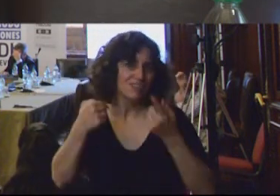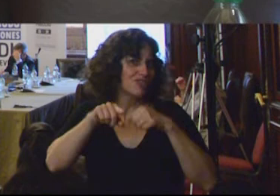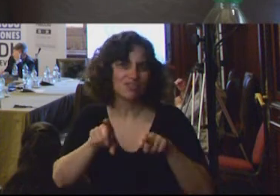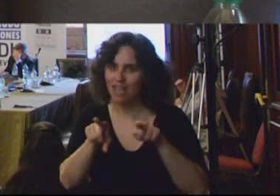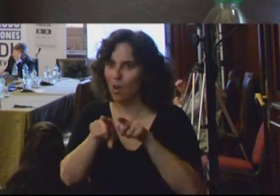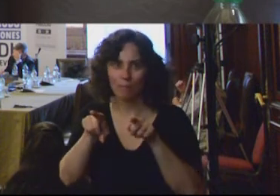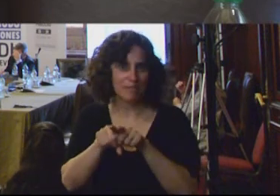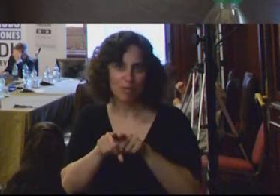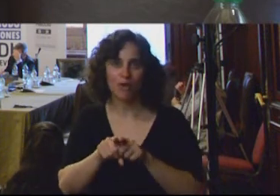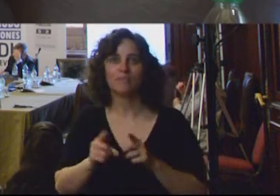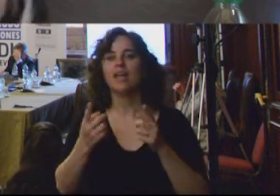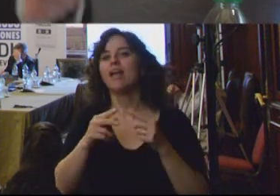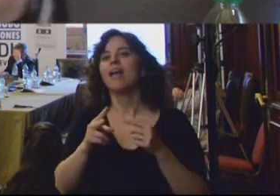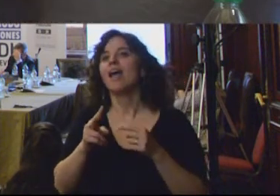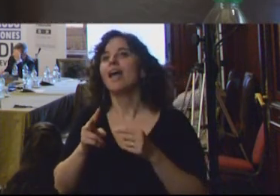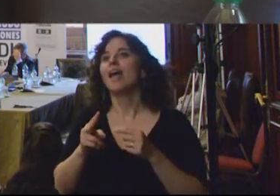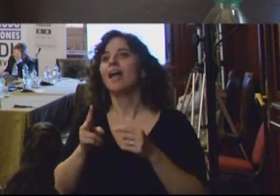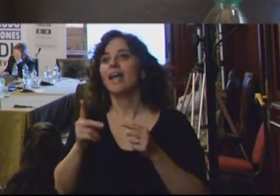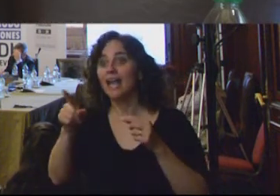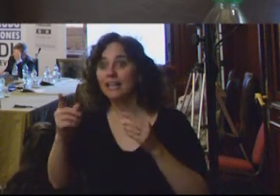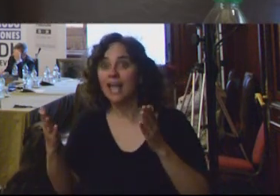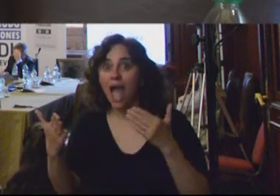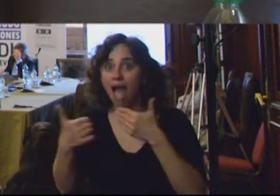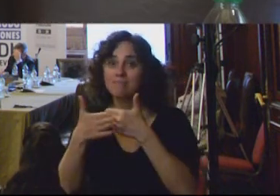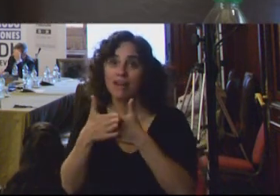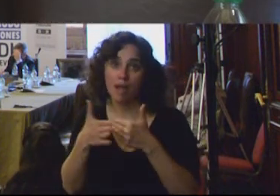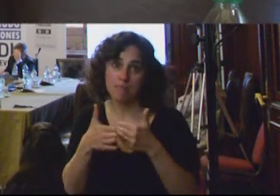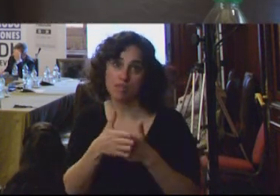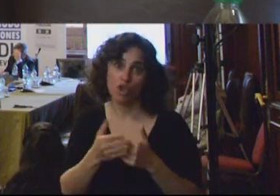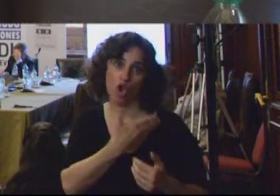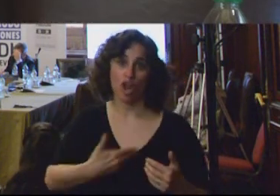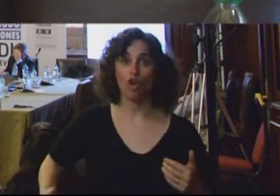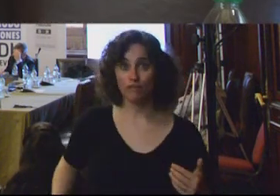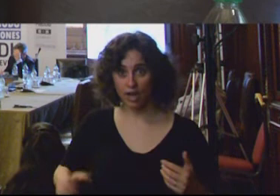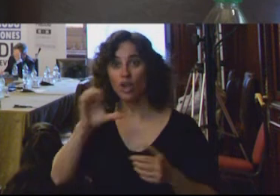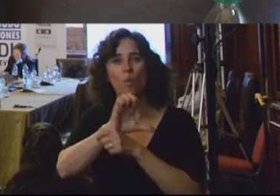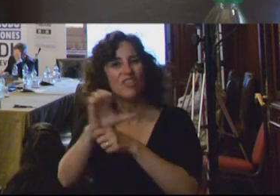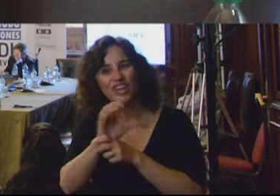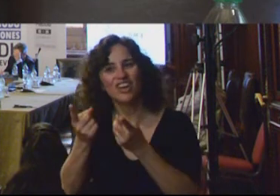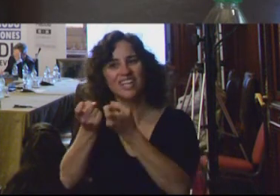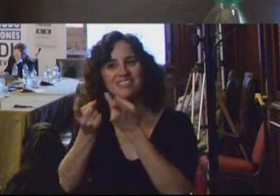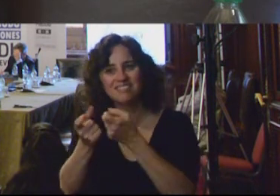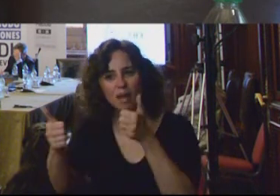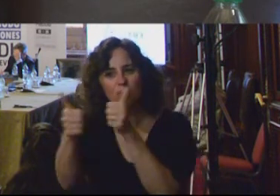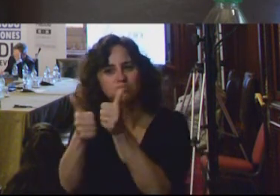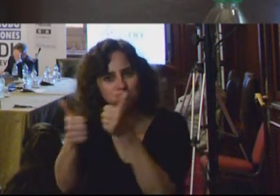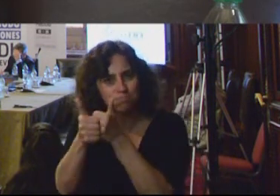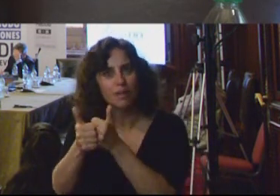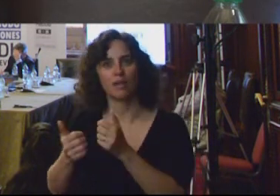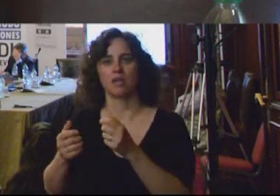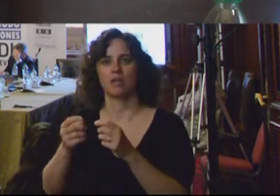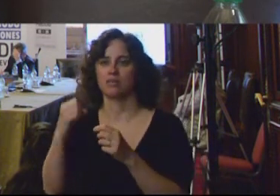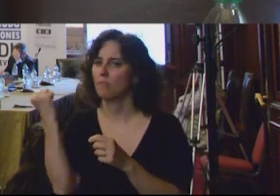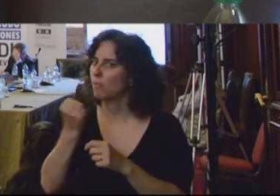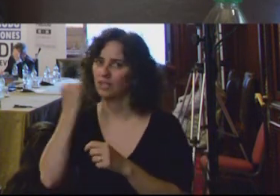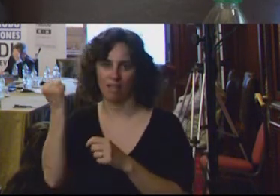que la visita en loco y este acercamiento con el gobierno ecuatoriano es sumamente importante y oportuno.